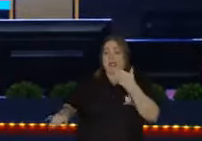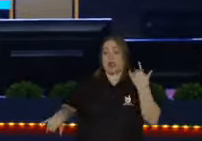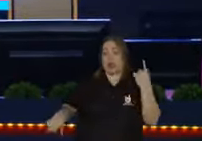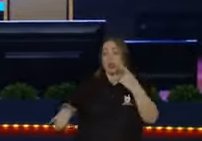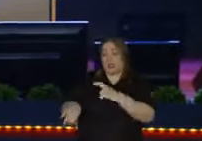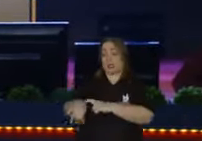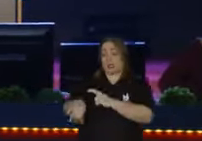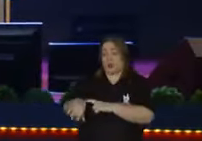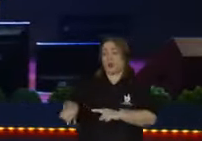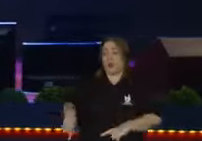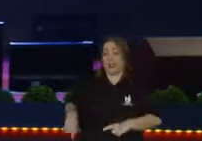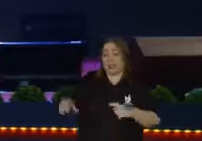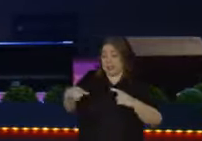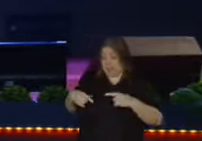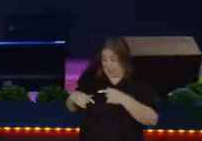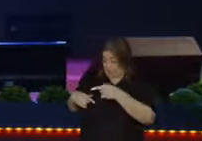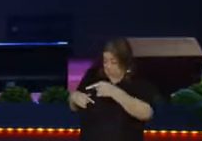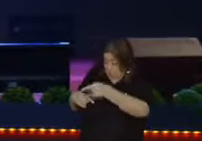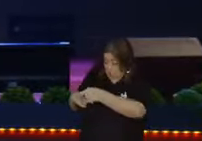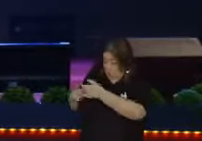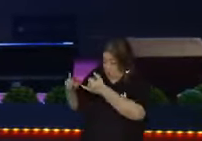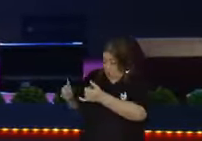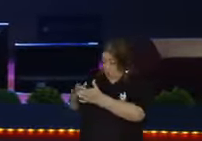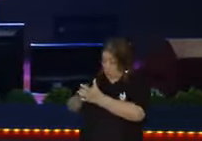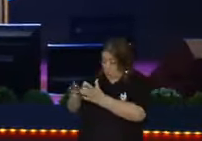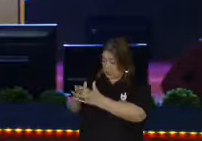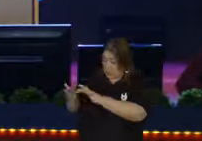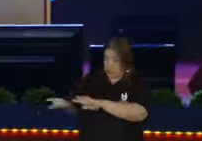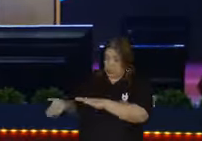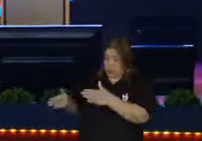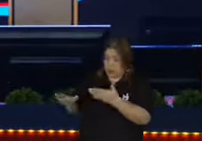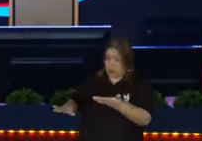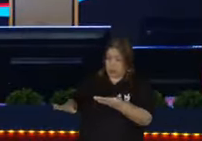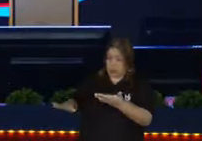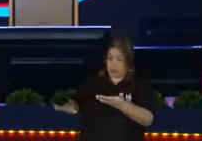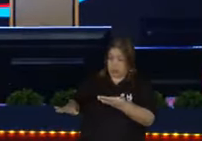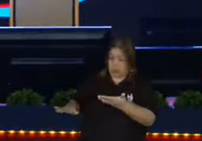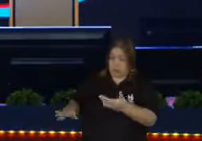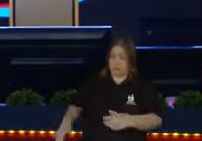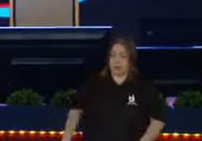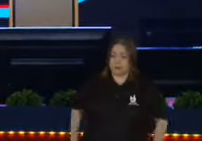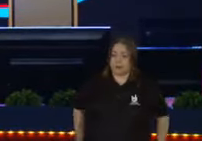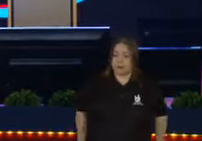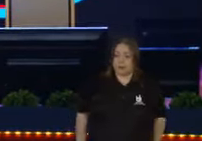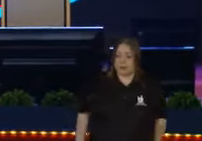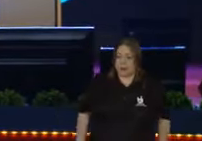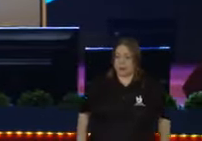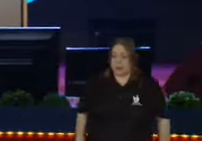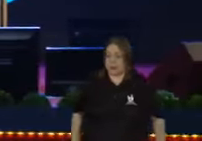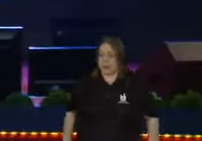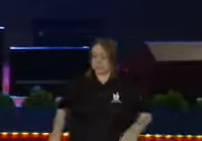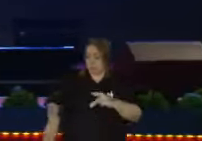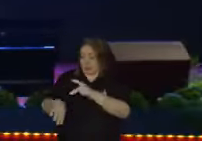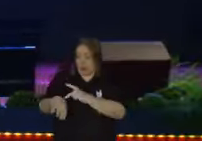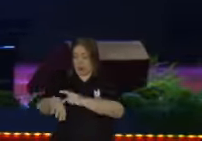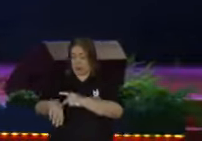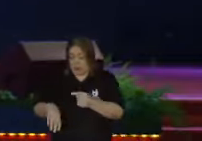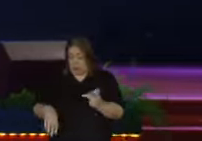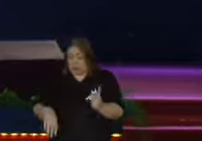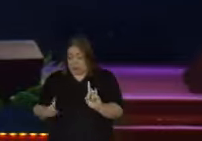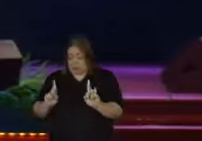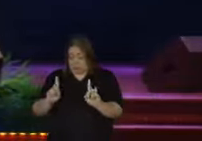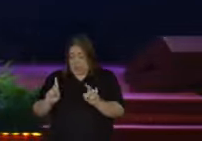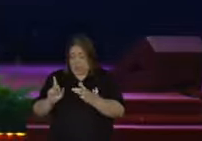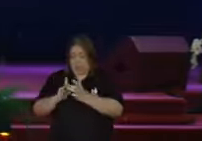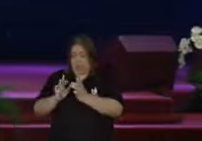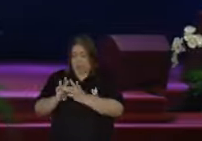ministerio nos dice que te vas a morir. Dice que llevándolo aparte, porque no le iba a decir delante de la chusma, llevándolo aparte,